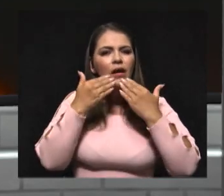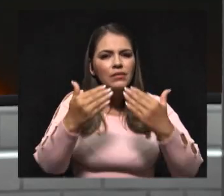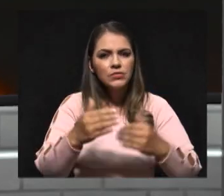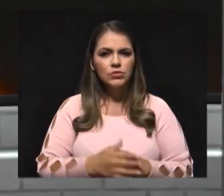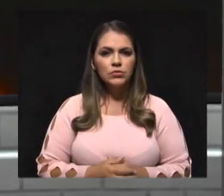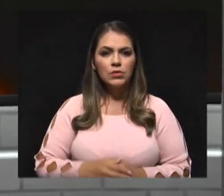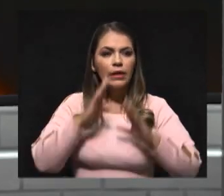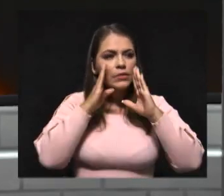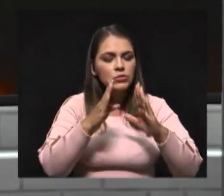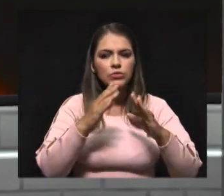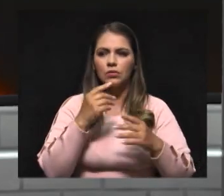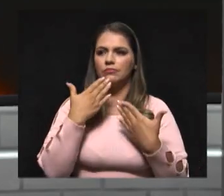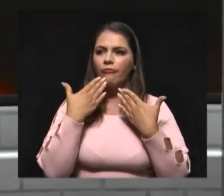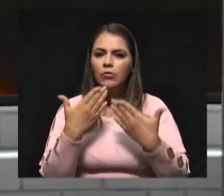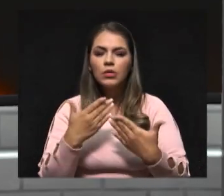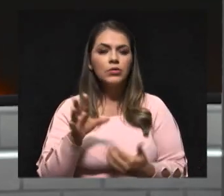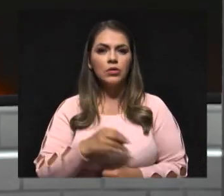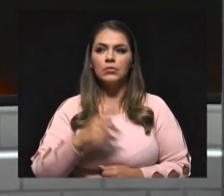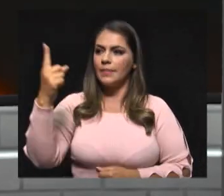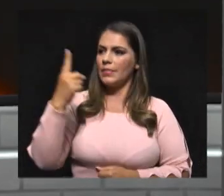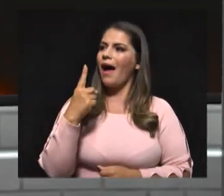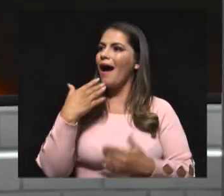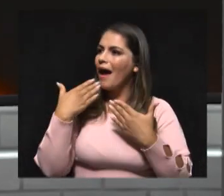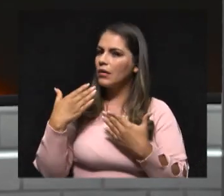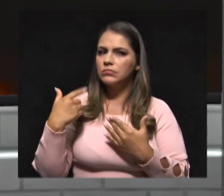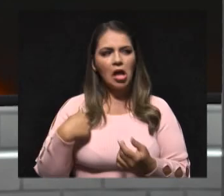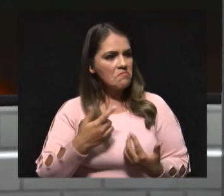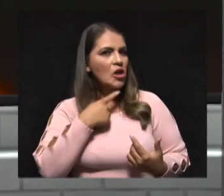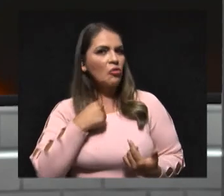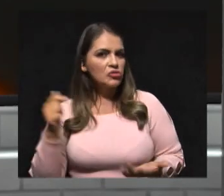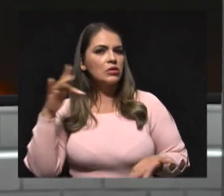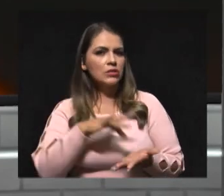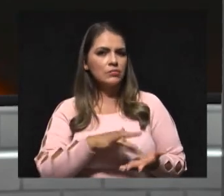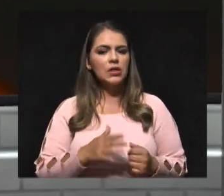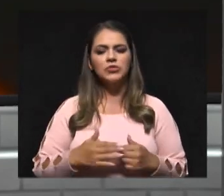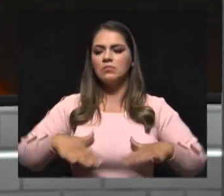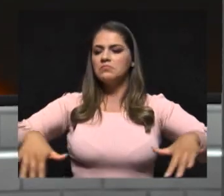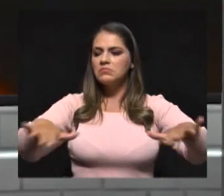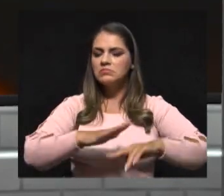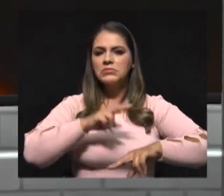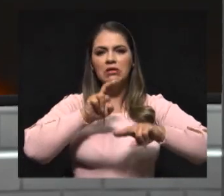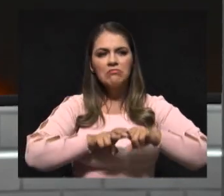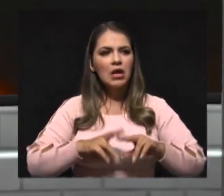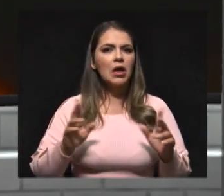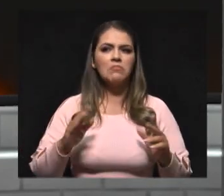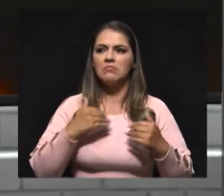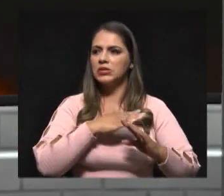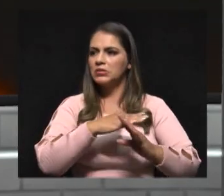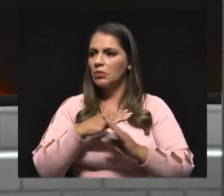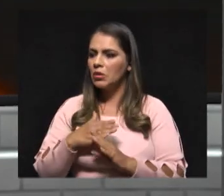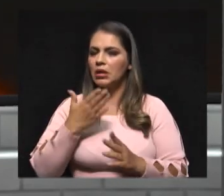y la atención depende de poder llegar fácilmente con una vía pavimentada de tener la tranquilidad de sentarme en algún espacio porque no hay problemas de seguridad